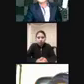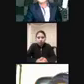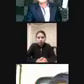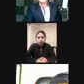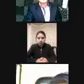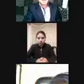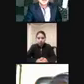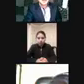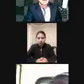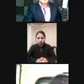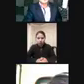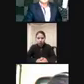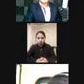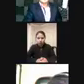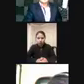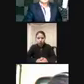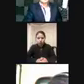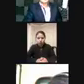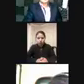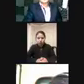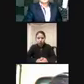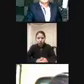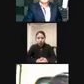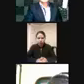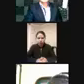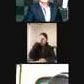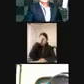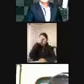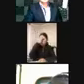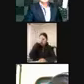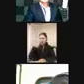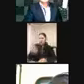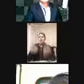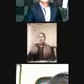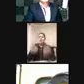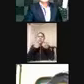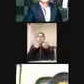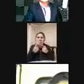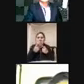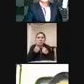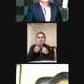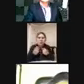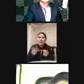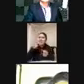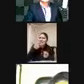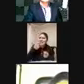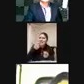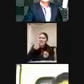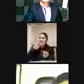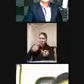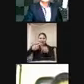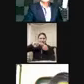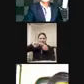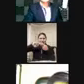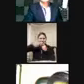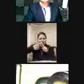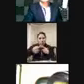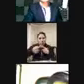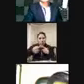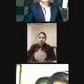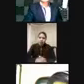y los dientes acareados. Por favor. Bueno, en el tema de los dientes con caries,